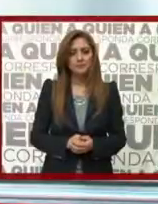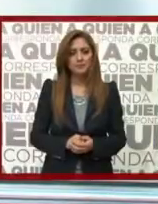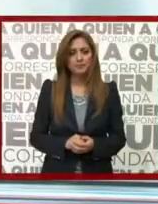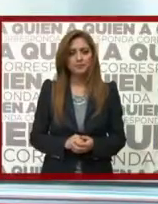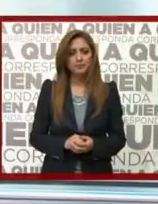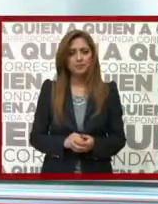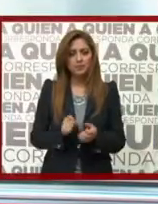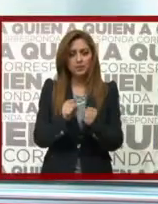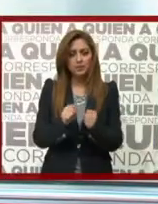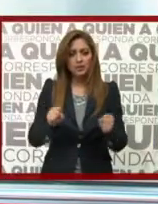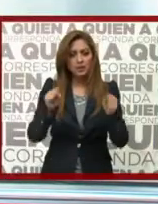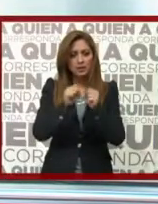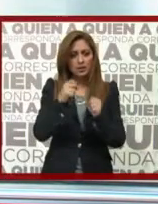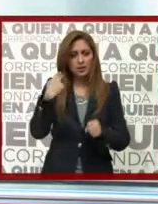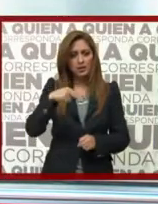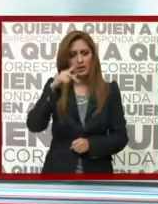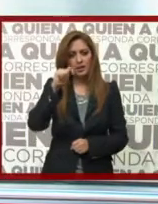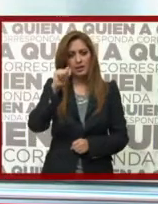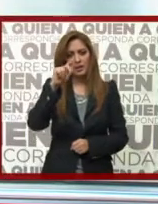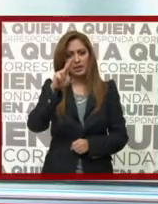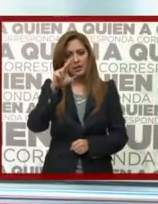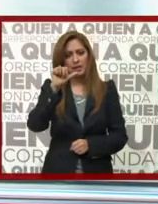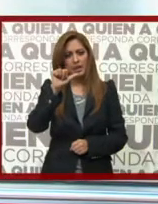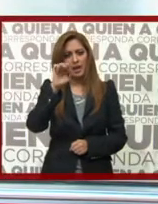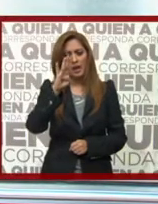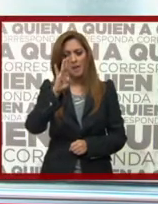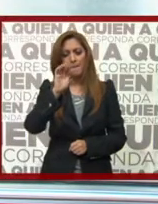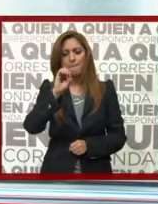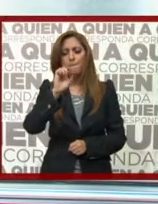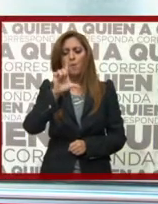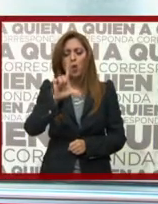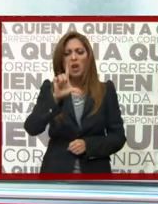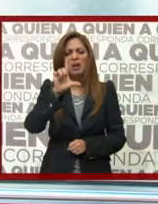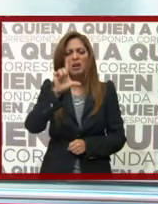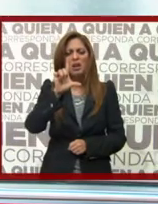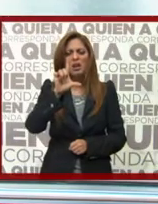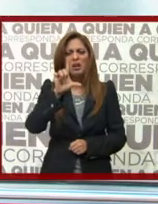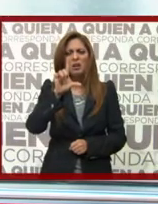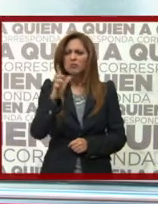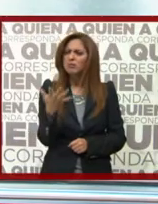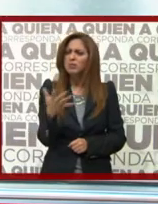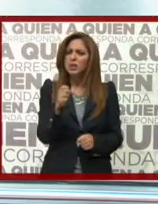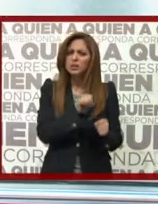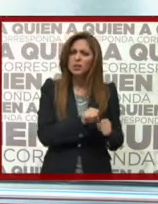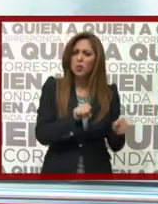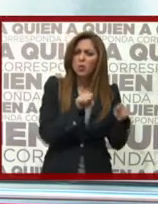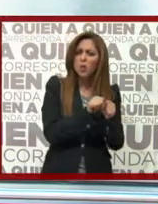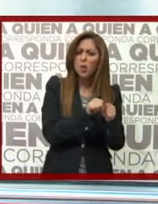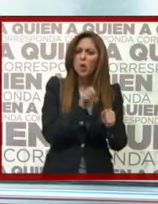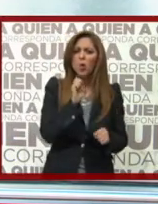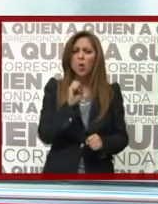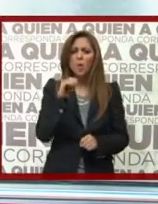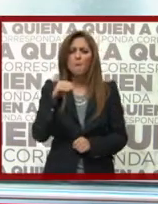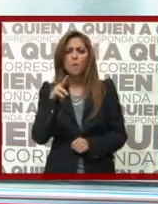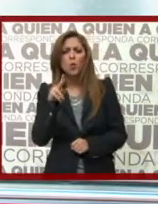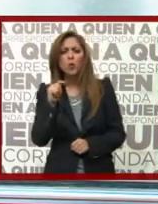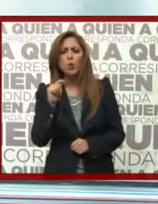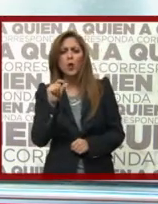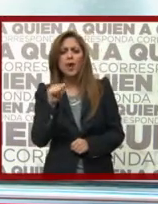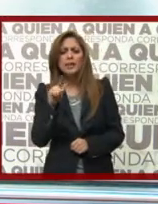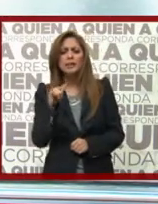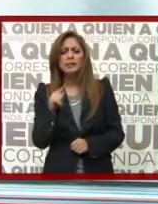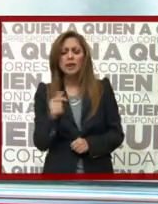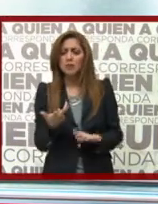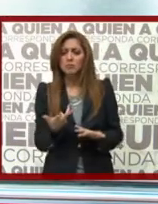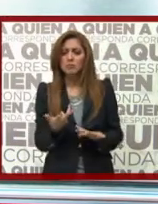¿La aseguradora es Trabol? ¿Es aseguradora o es mutualista? No te apures,